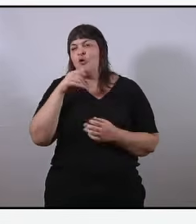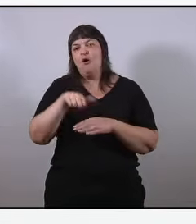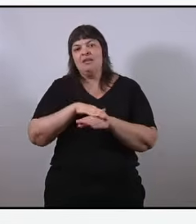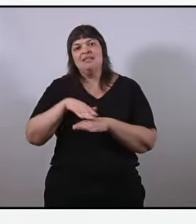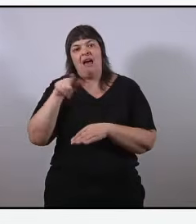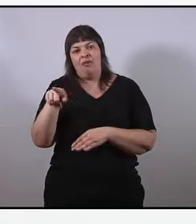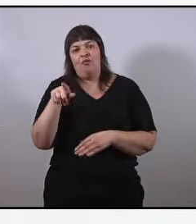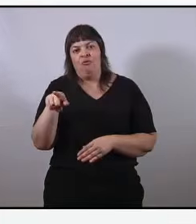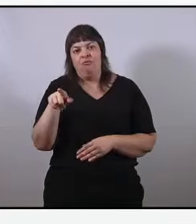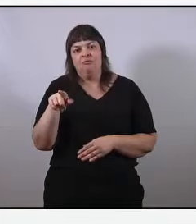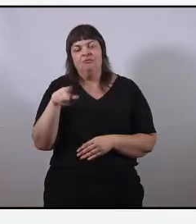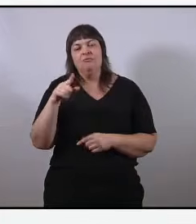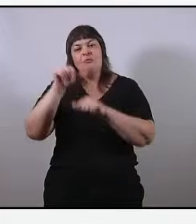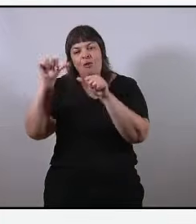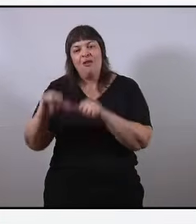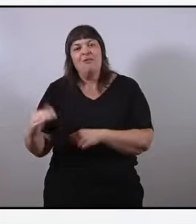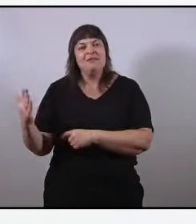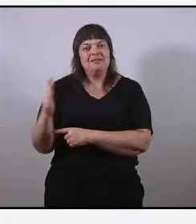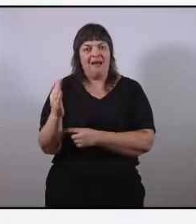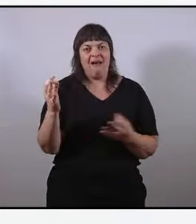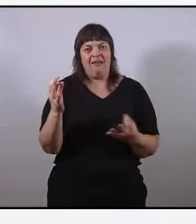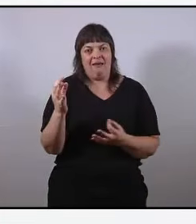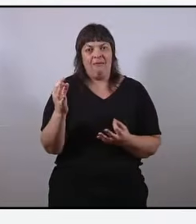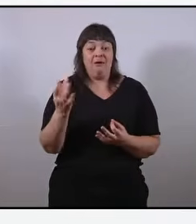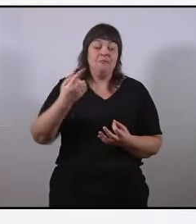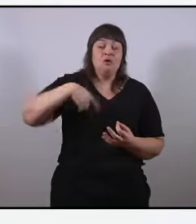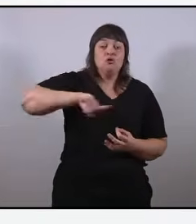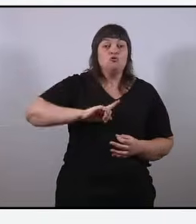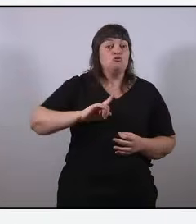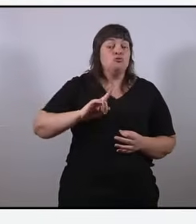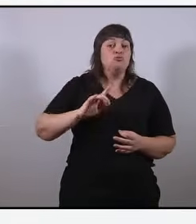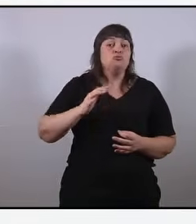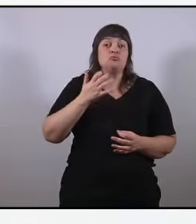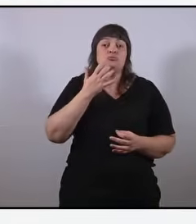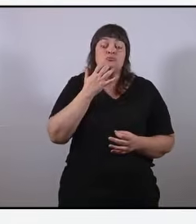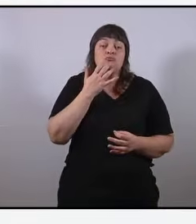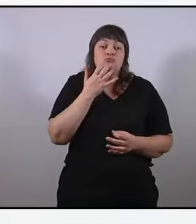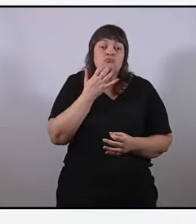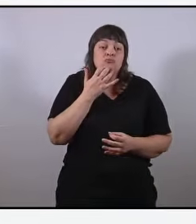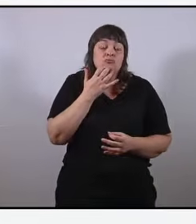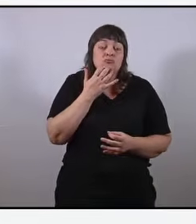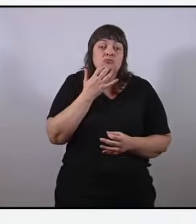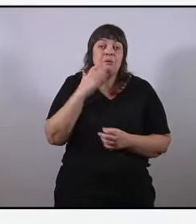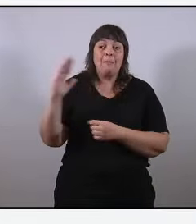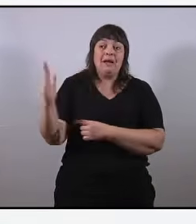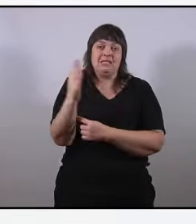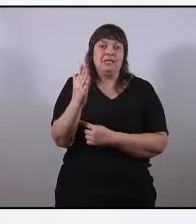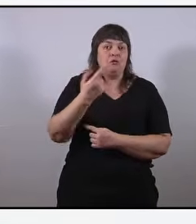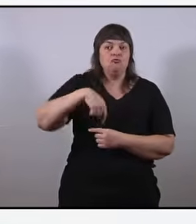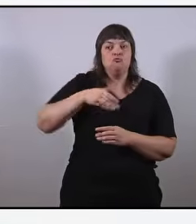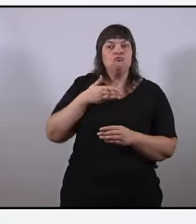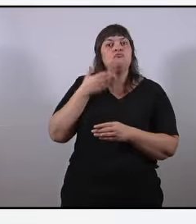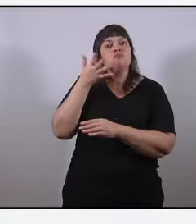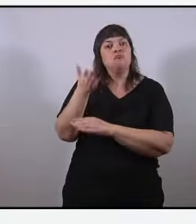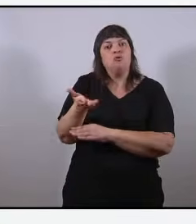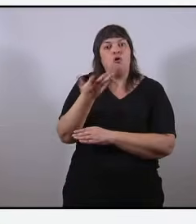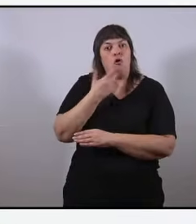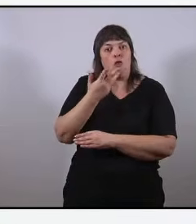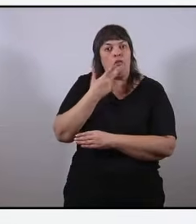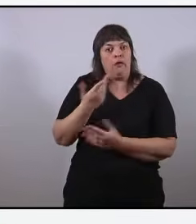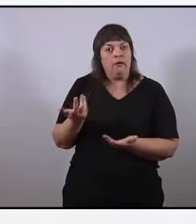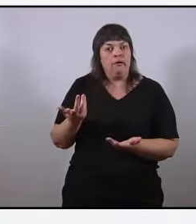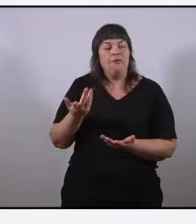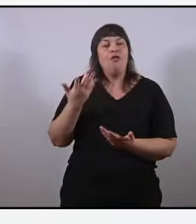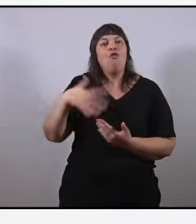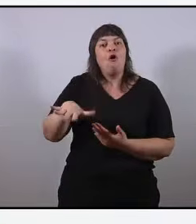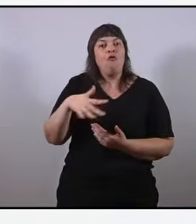el que tiene que presentar un modelo, y nosotros estaremos encantados de ir a conocerlo donde tenemos que ir a conocerlo, que es en